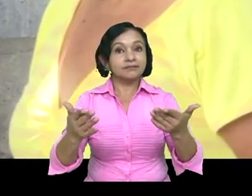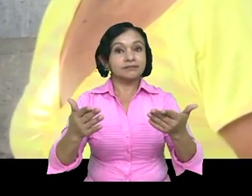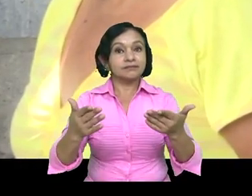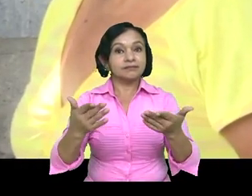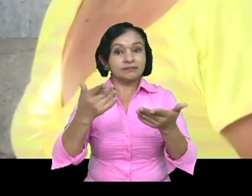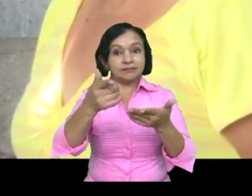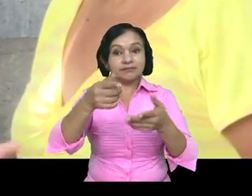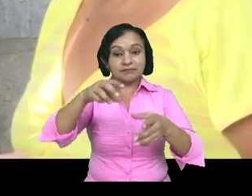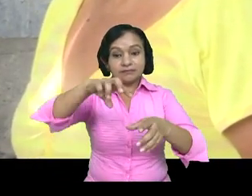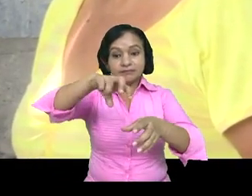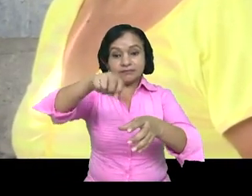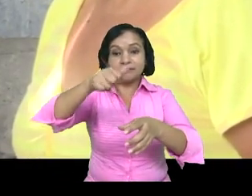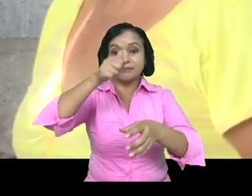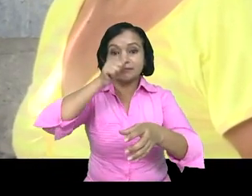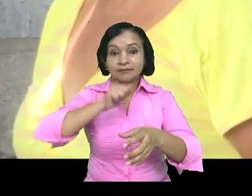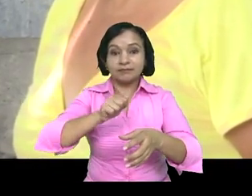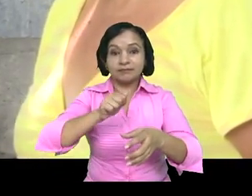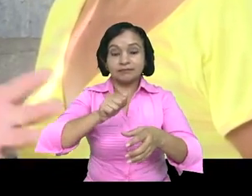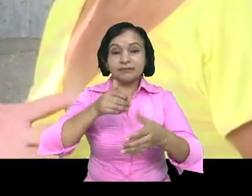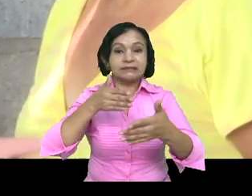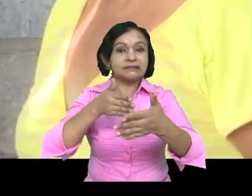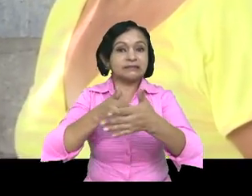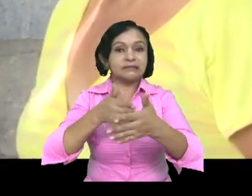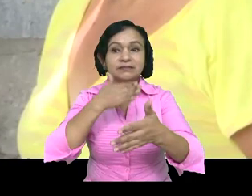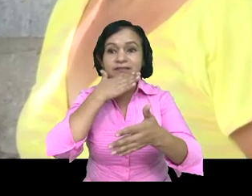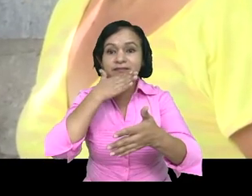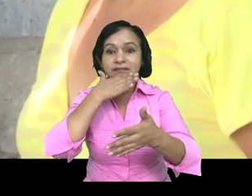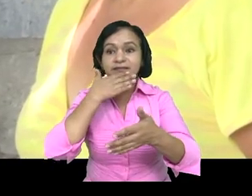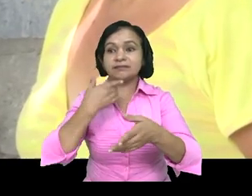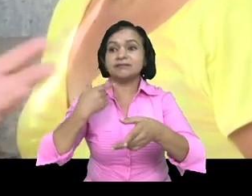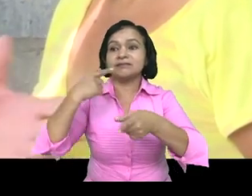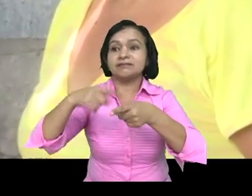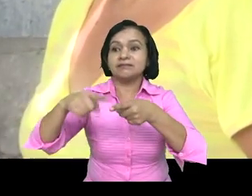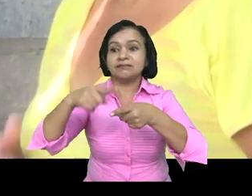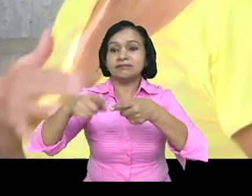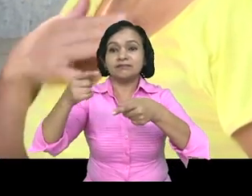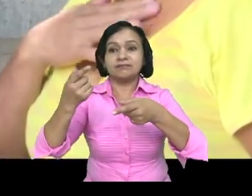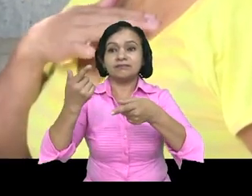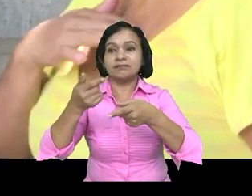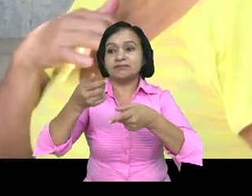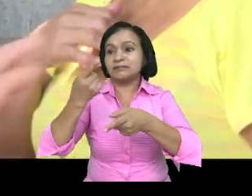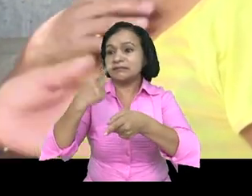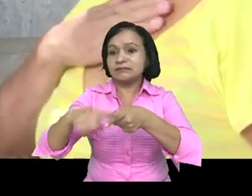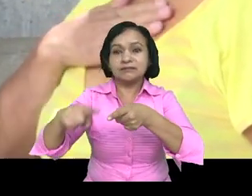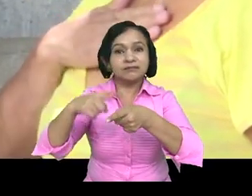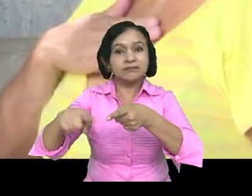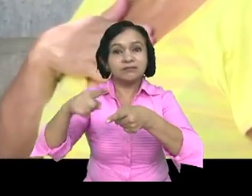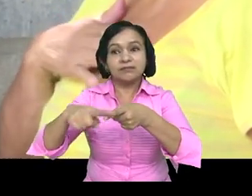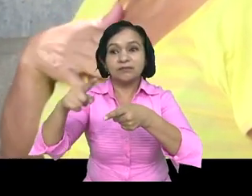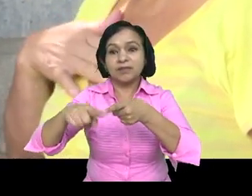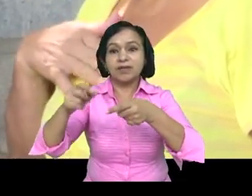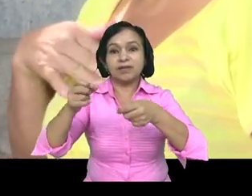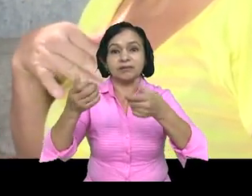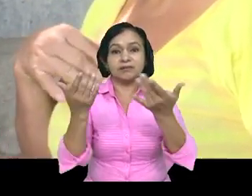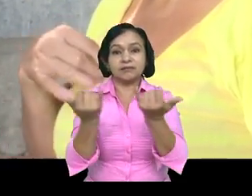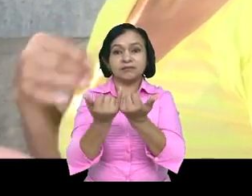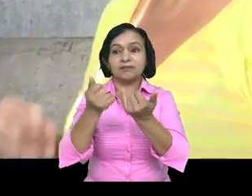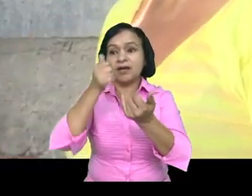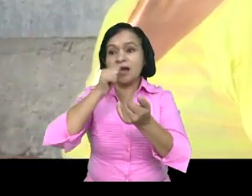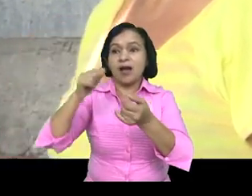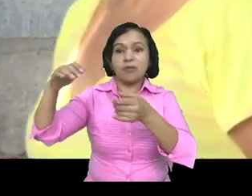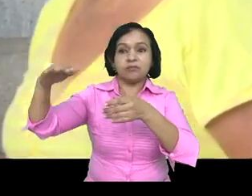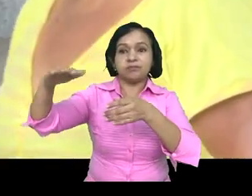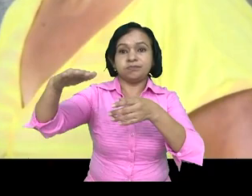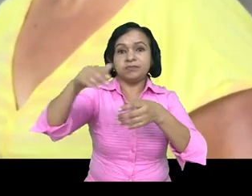servicio, ya no tenemos esa limitante que tenemos que pagar una gran cantidad de dinero para el agua, pues